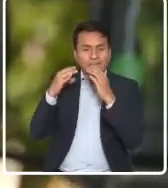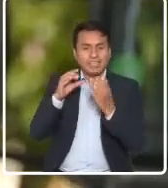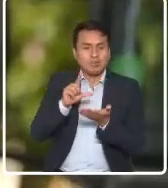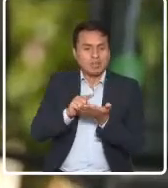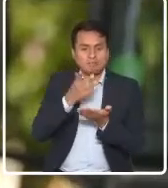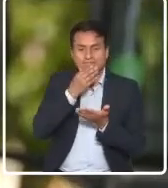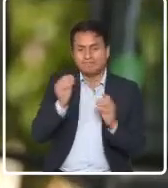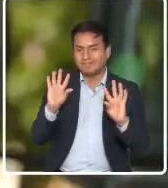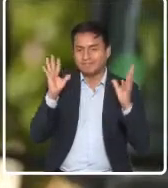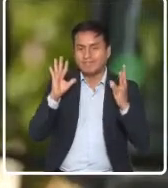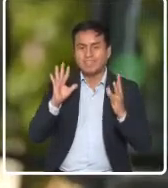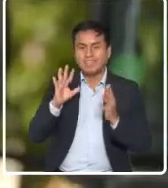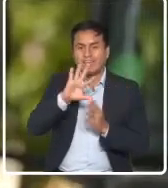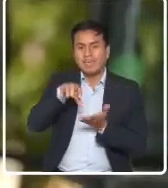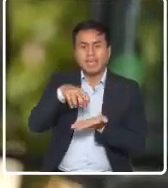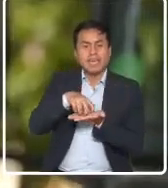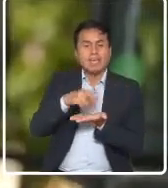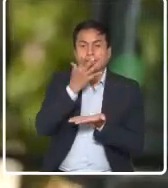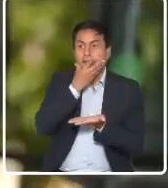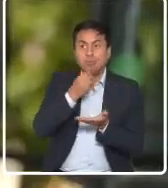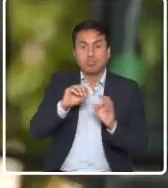Cauquenes, en esta hermosa plaza.